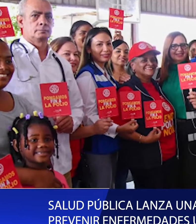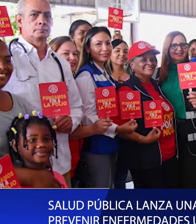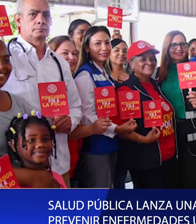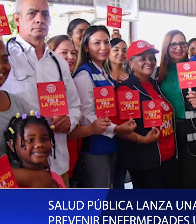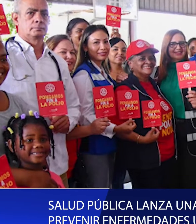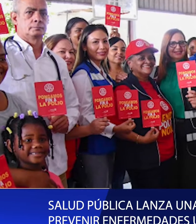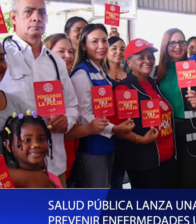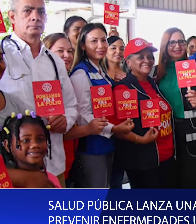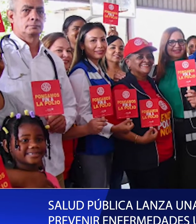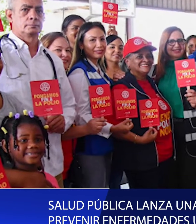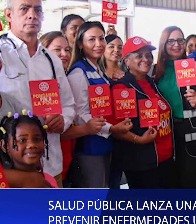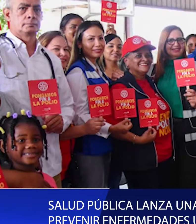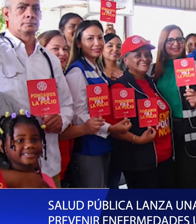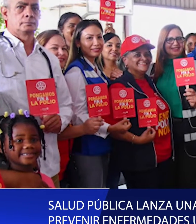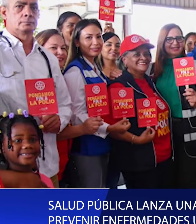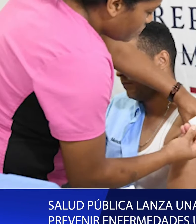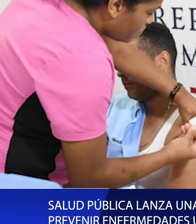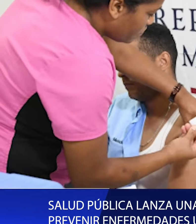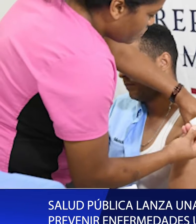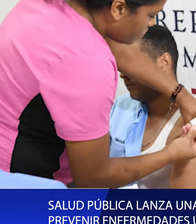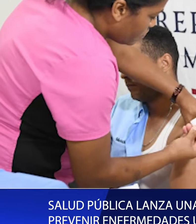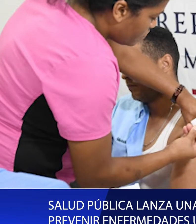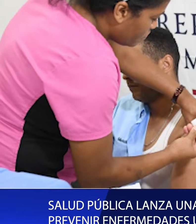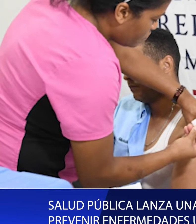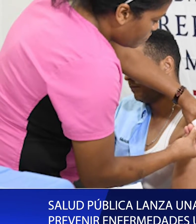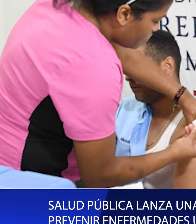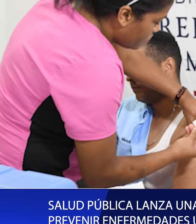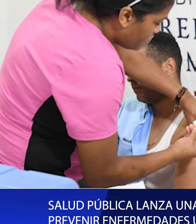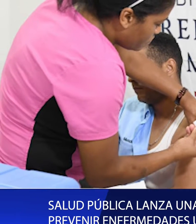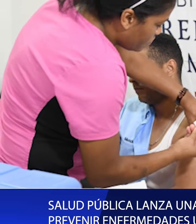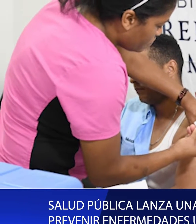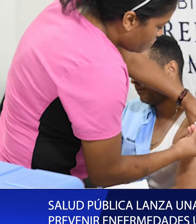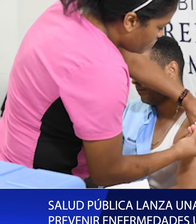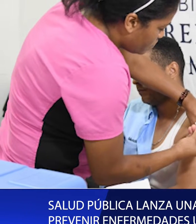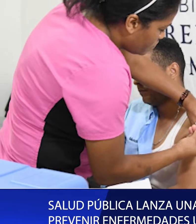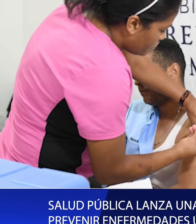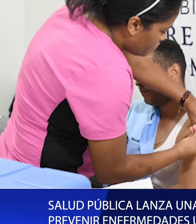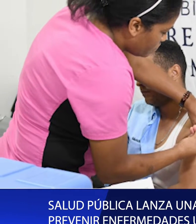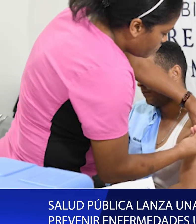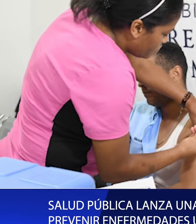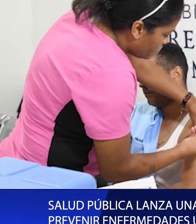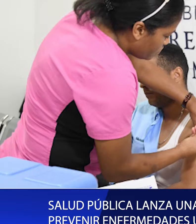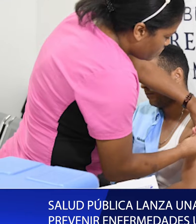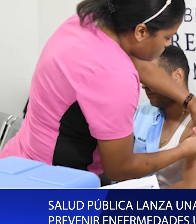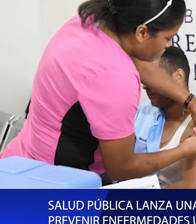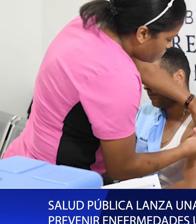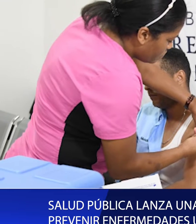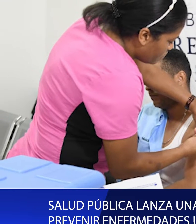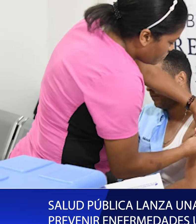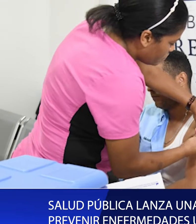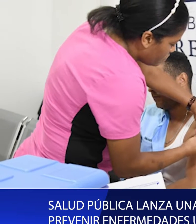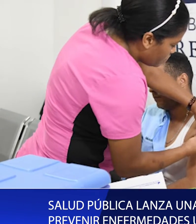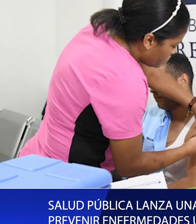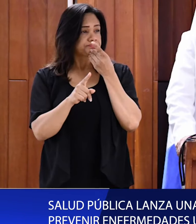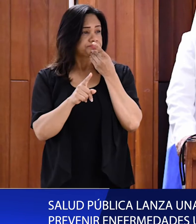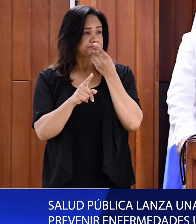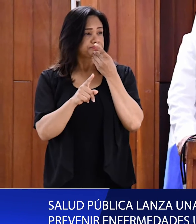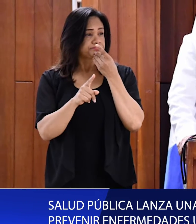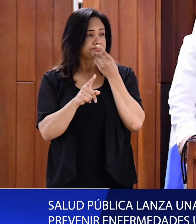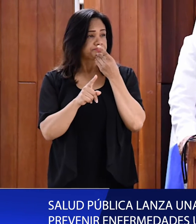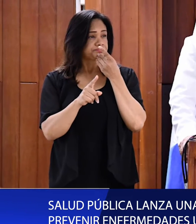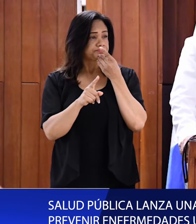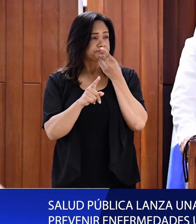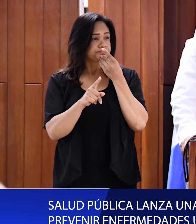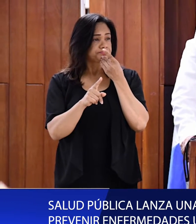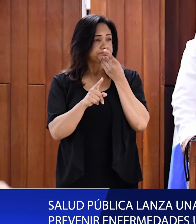de orina, Tus riñones hablan por ti, con el objetivo de detectar a tiempo enfermedades urinarias y